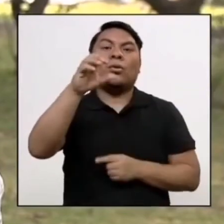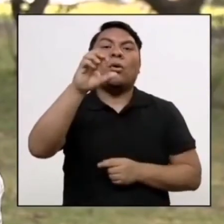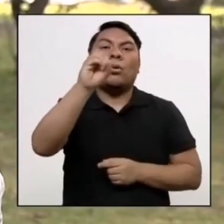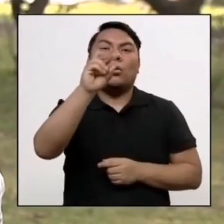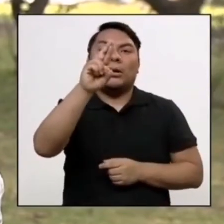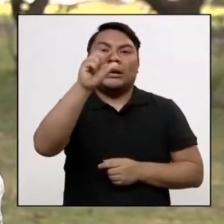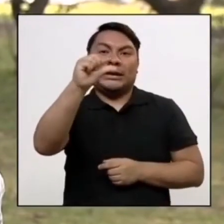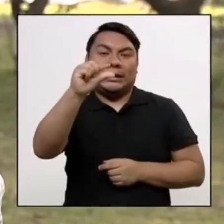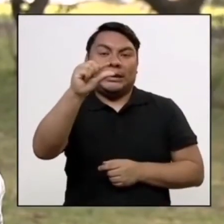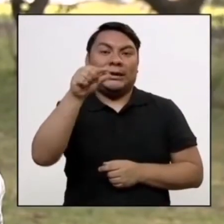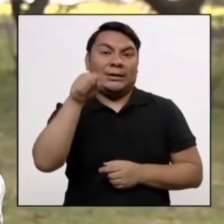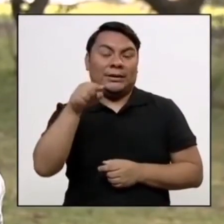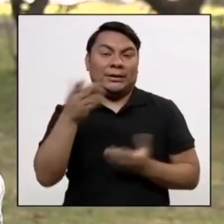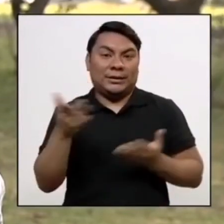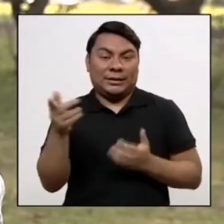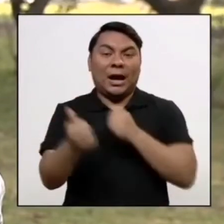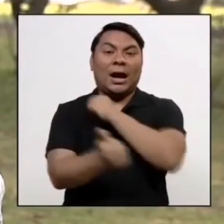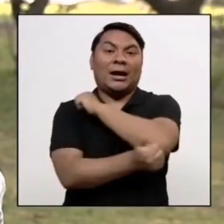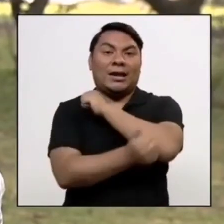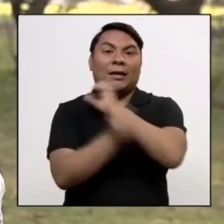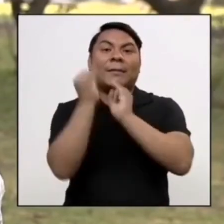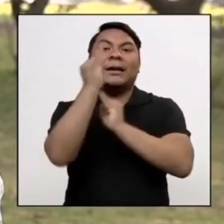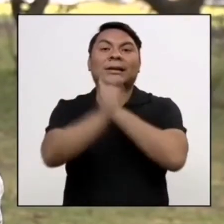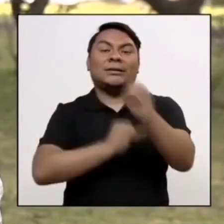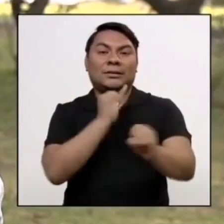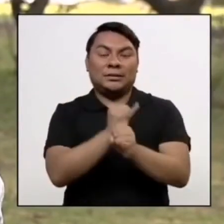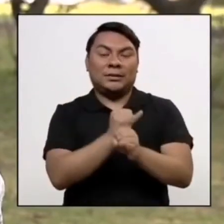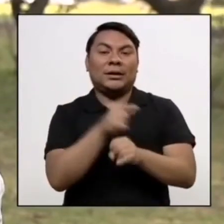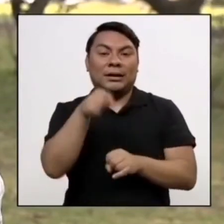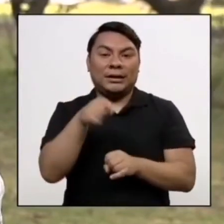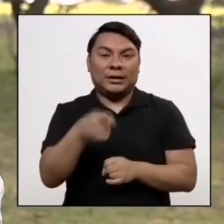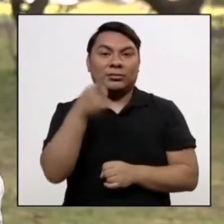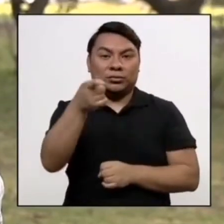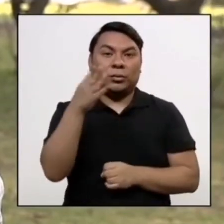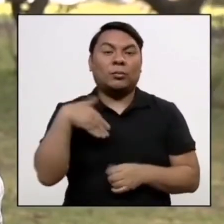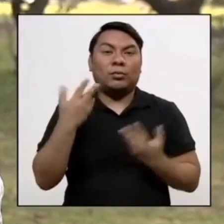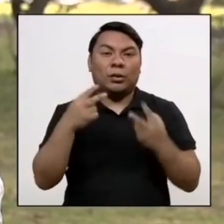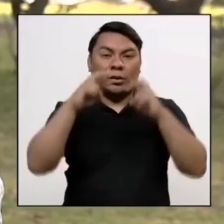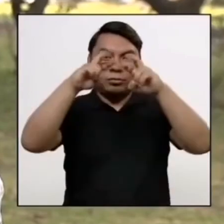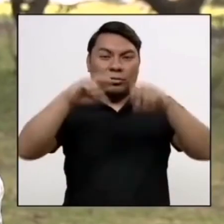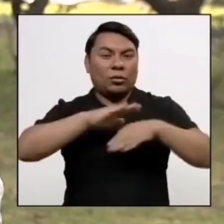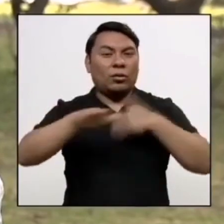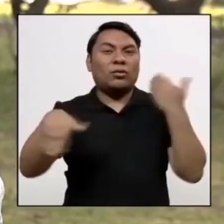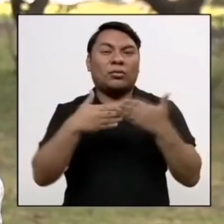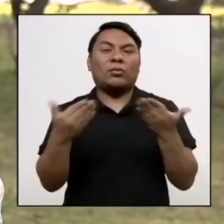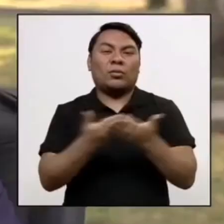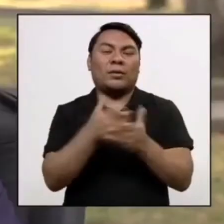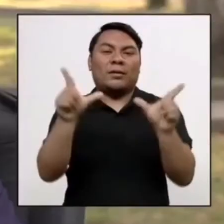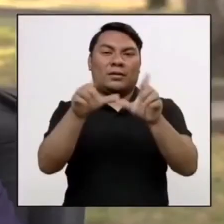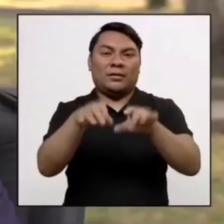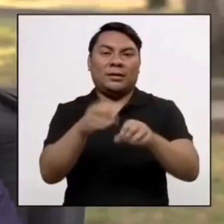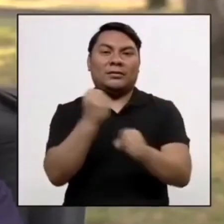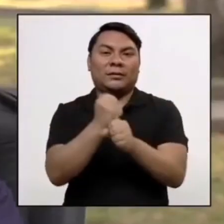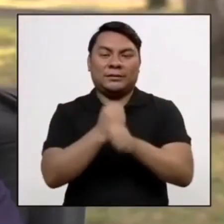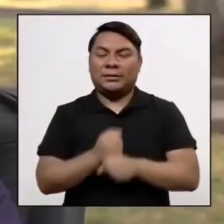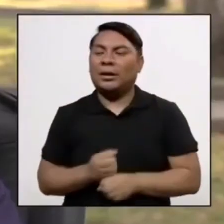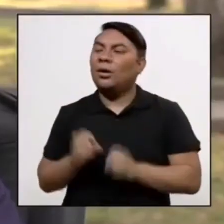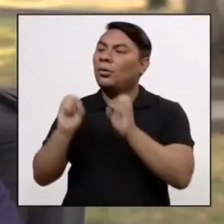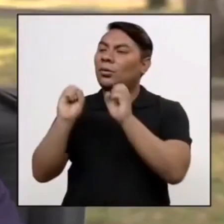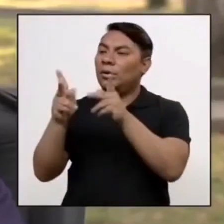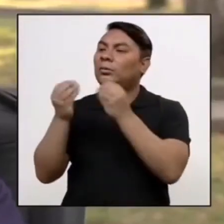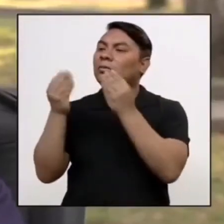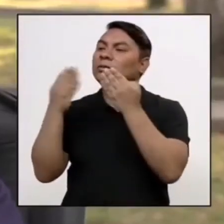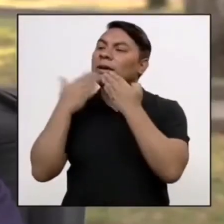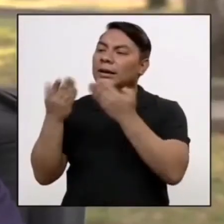www.fidt.org, que es la página de la Academia Internacional, y ahí vamos a conocer obviamente todas las novedades del teletrabajo. Roberto,